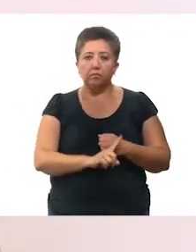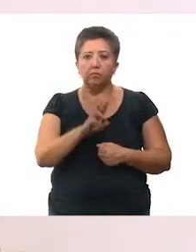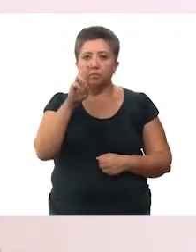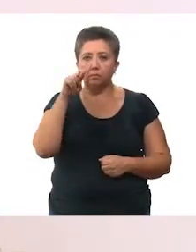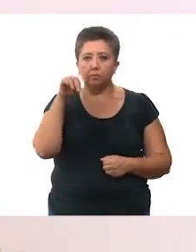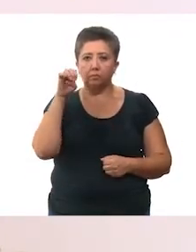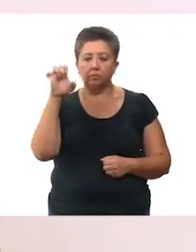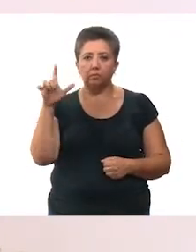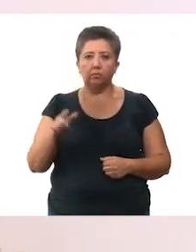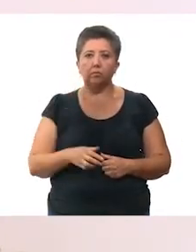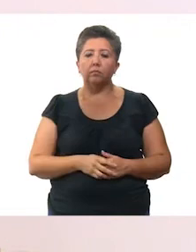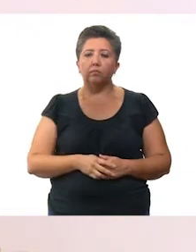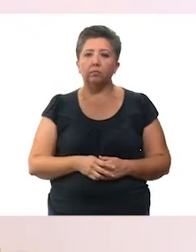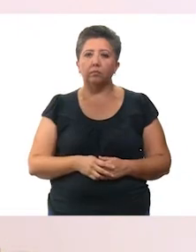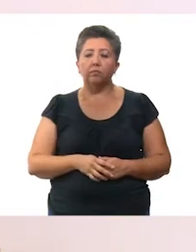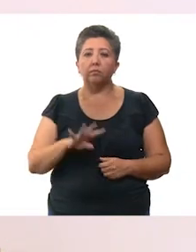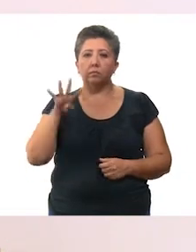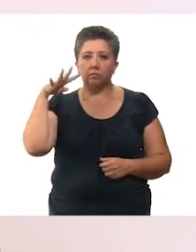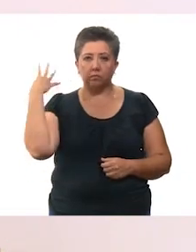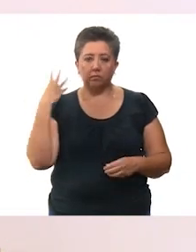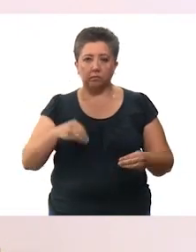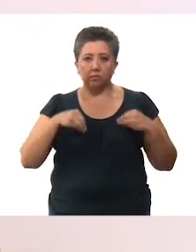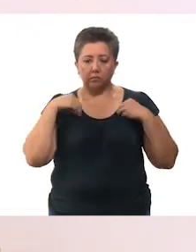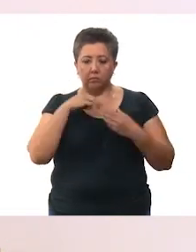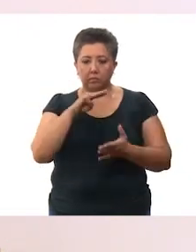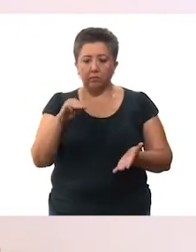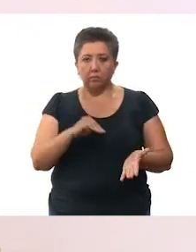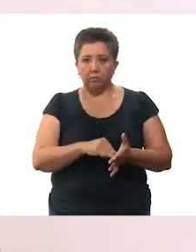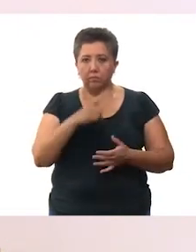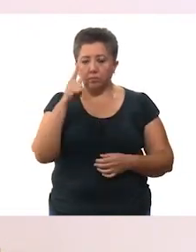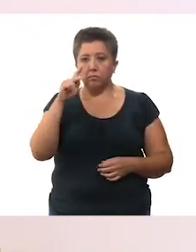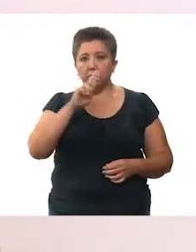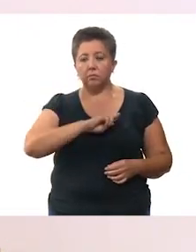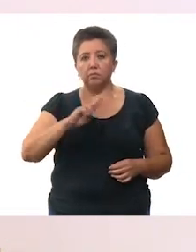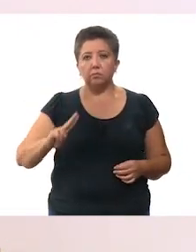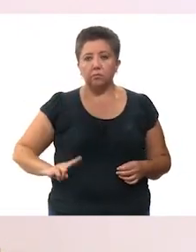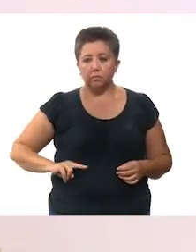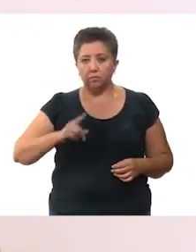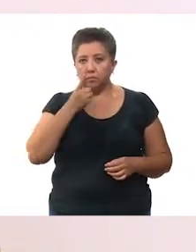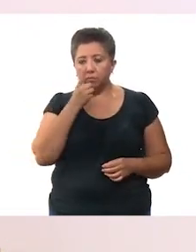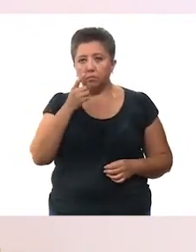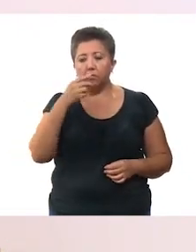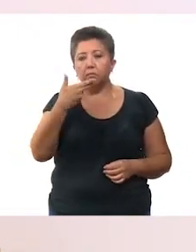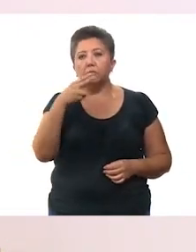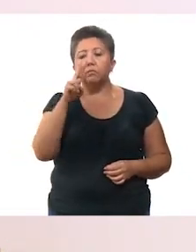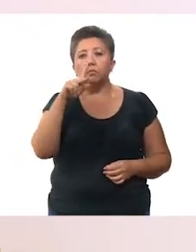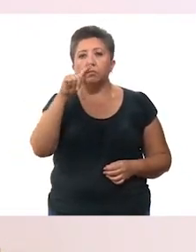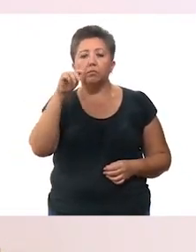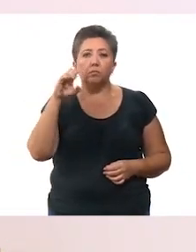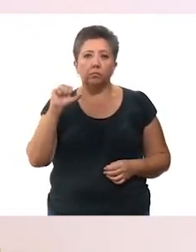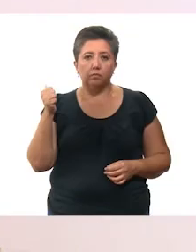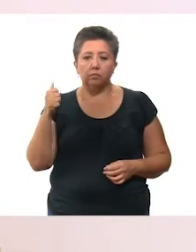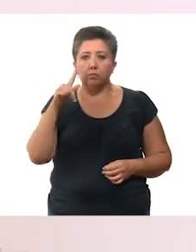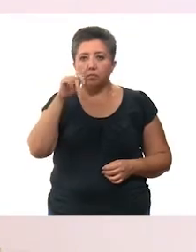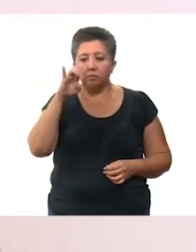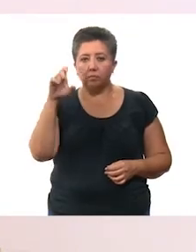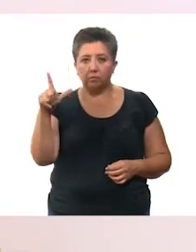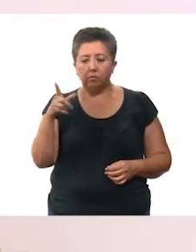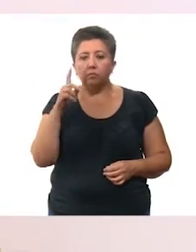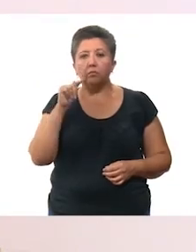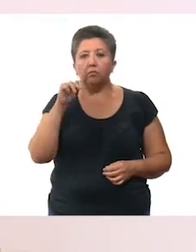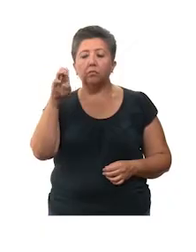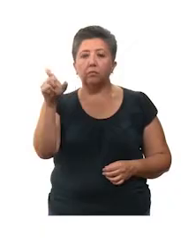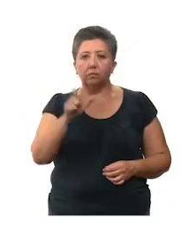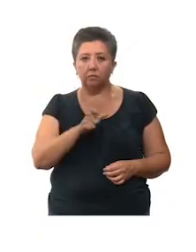insuficiencia renal crónica. 14 residían en Mérida, 1 en Humán, 1 en Junucmá, 1 en Ticul y 1